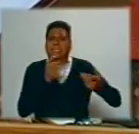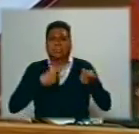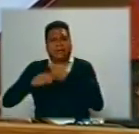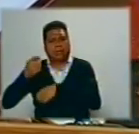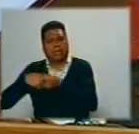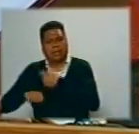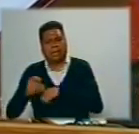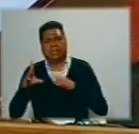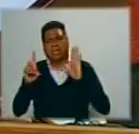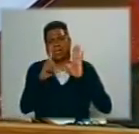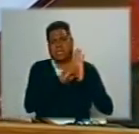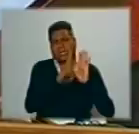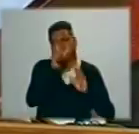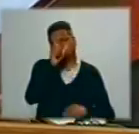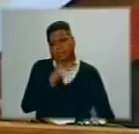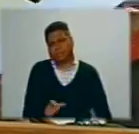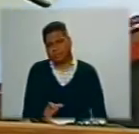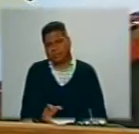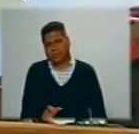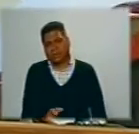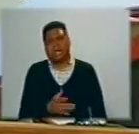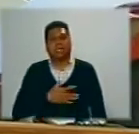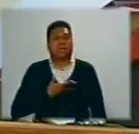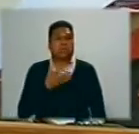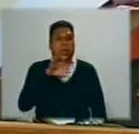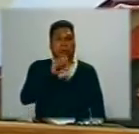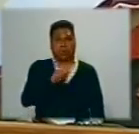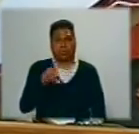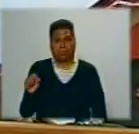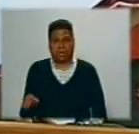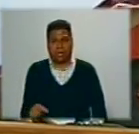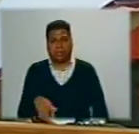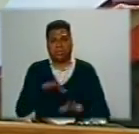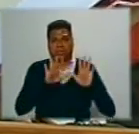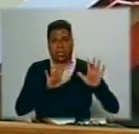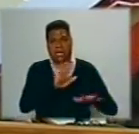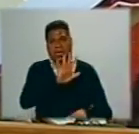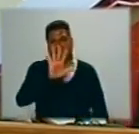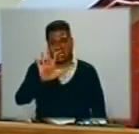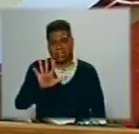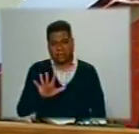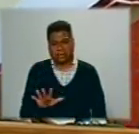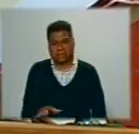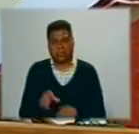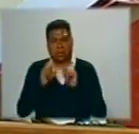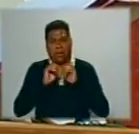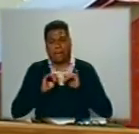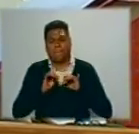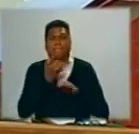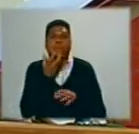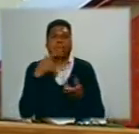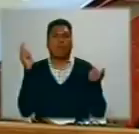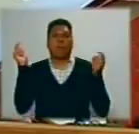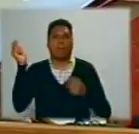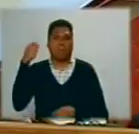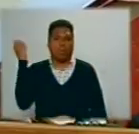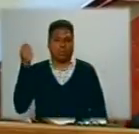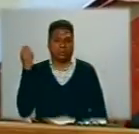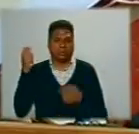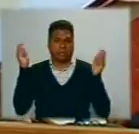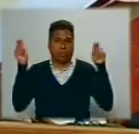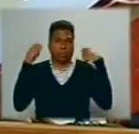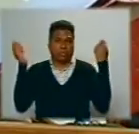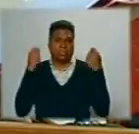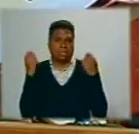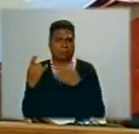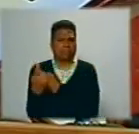los derechos de las personas en el acceso a bienes y servicios. 15. A la protección contra la publicidad subliminal, falsa, engañosa o abusiva y a